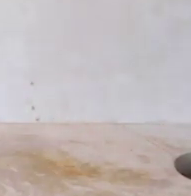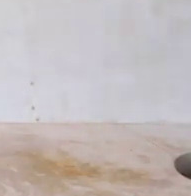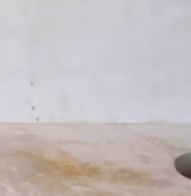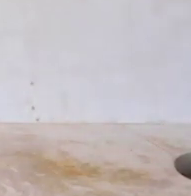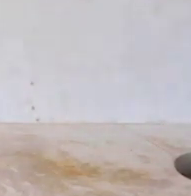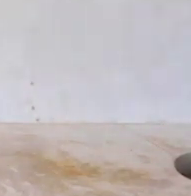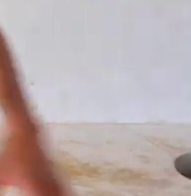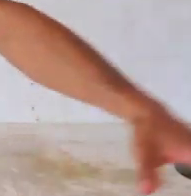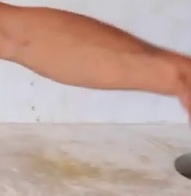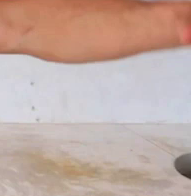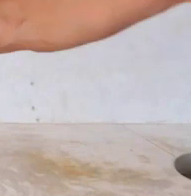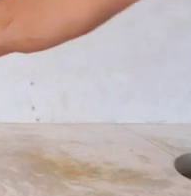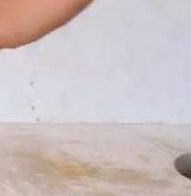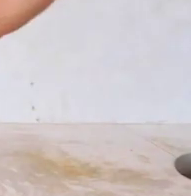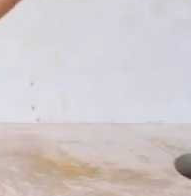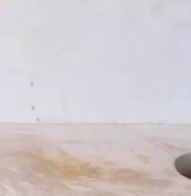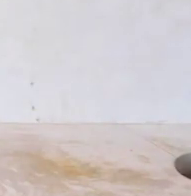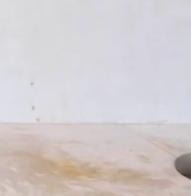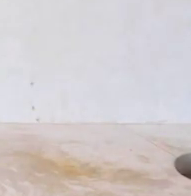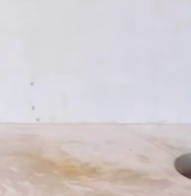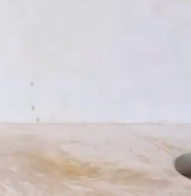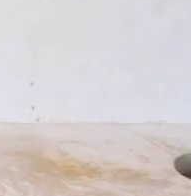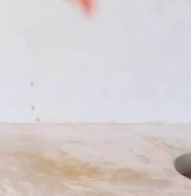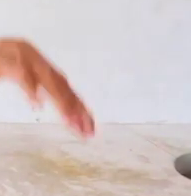en realidad